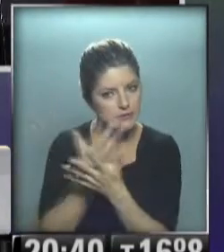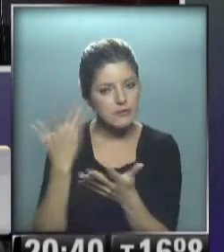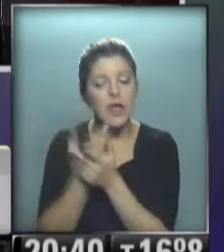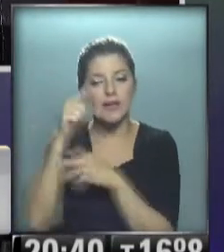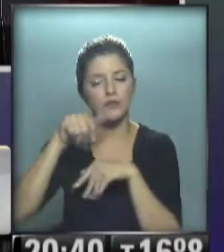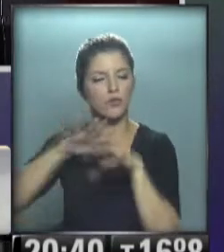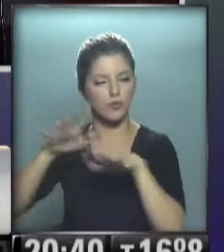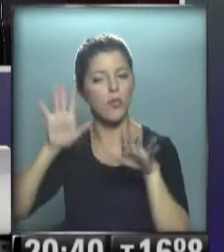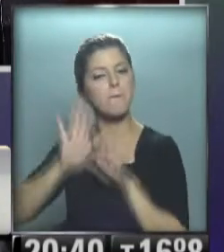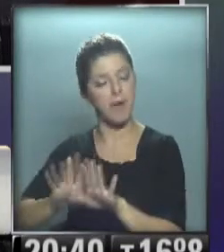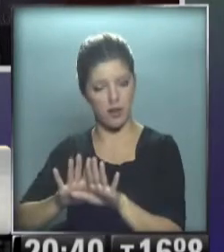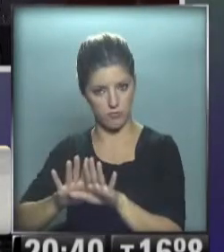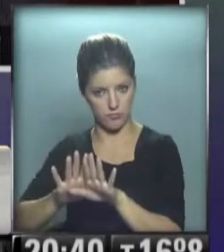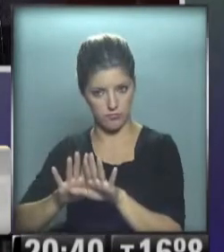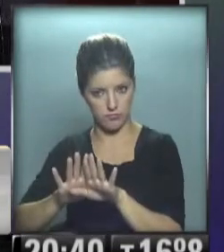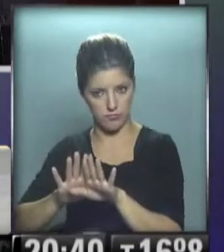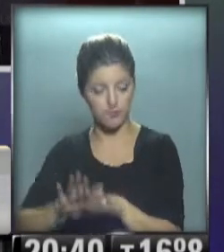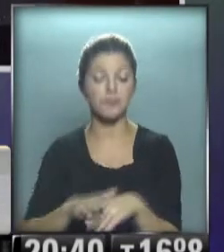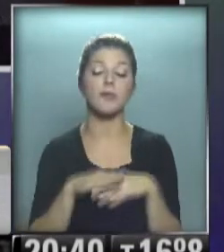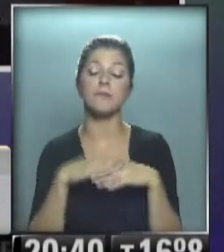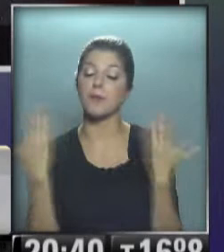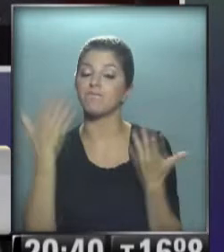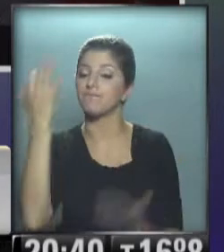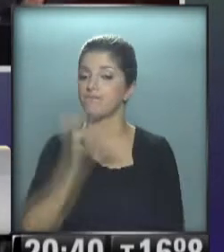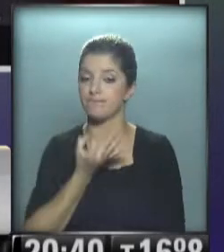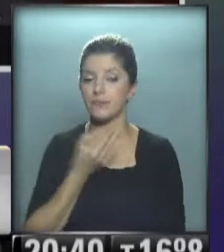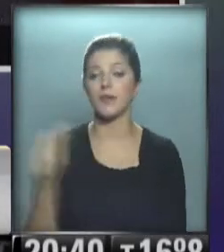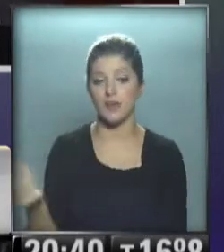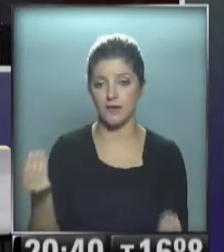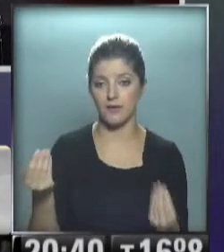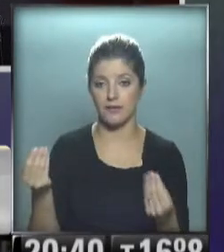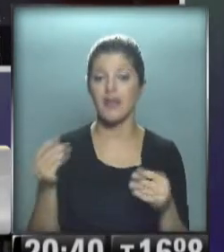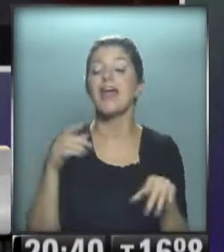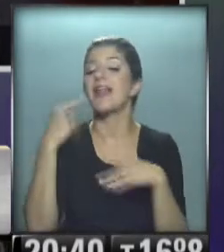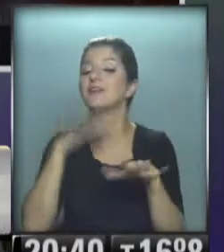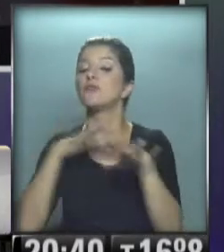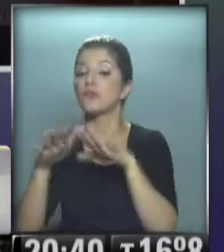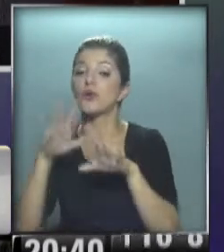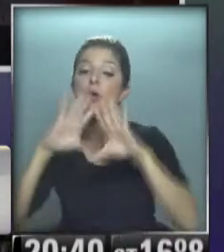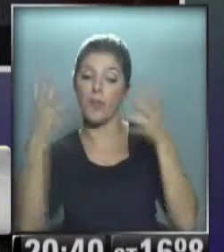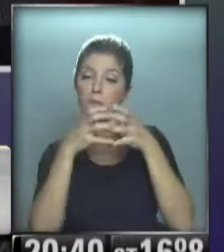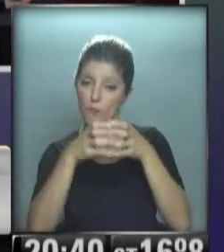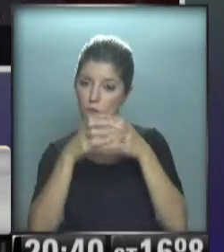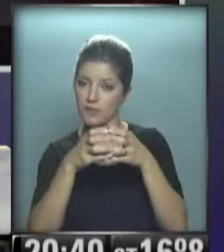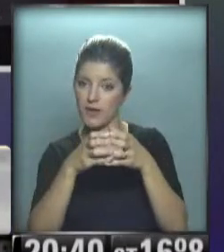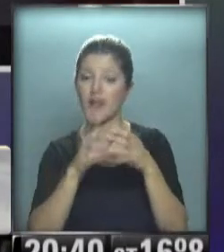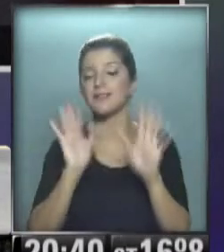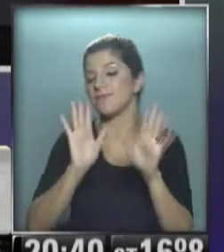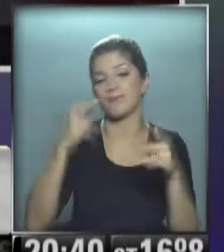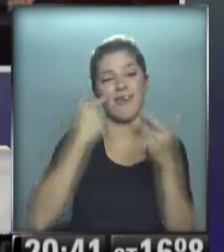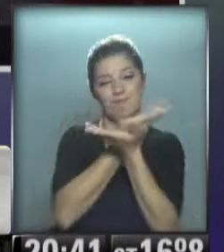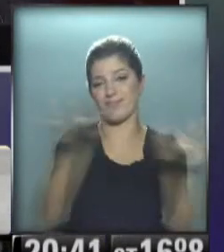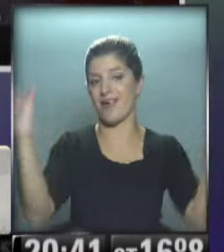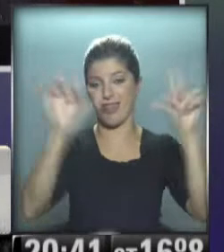este paro de subte. Lo cierto es que el bombo, como por así decirlo, del Mundial, está en los medios. Y te